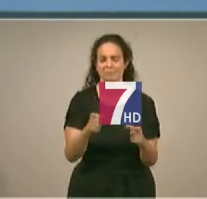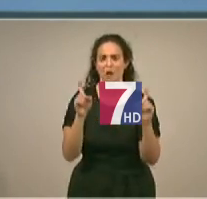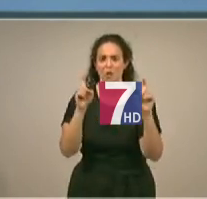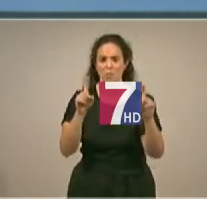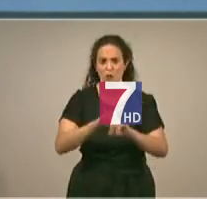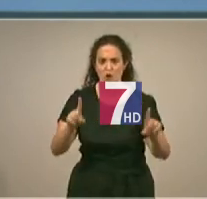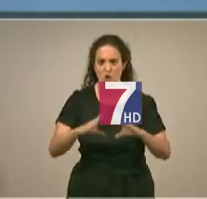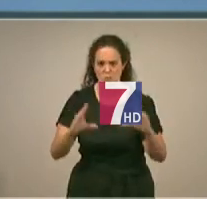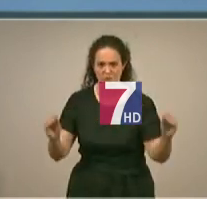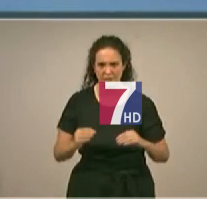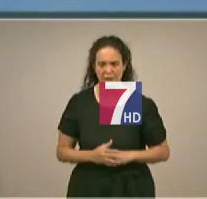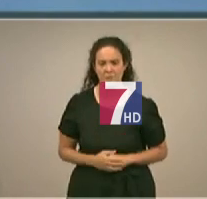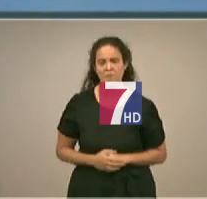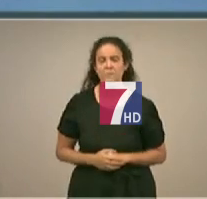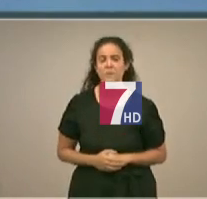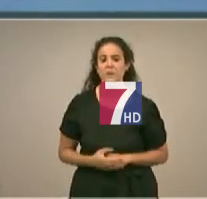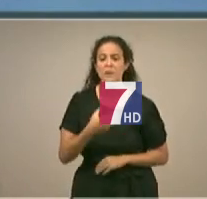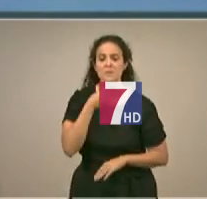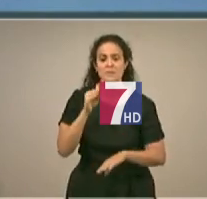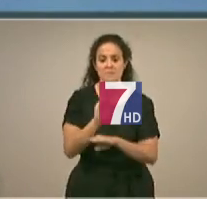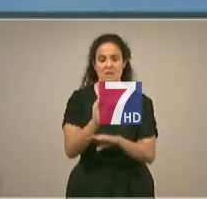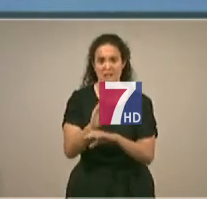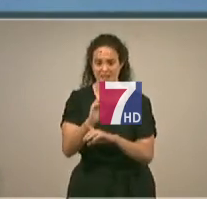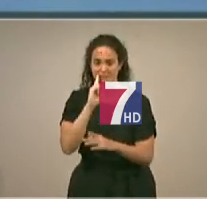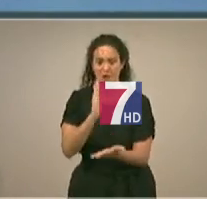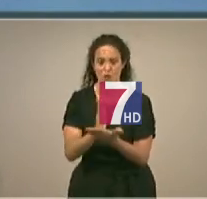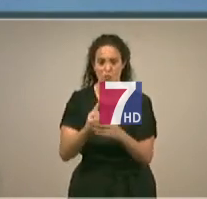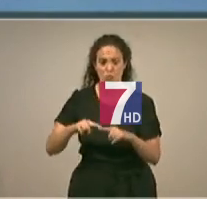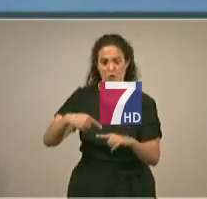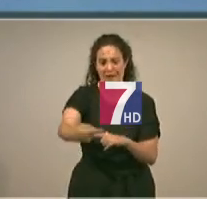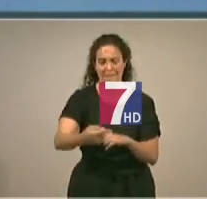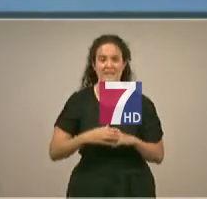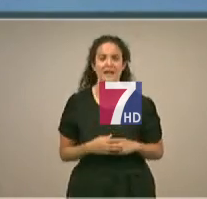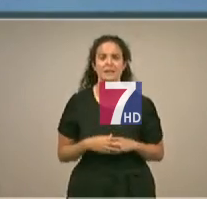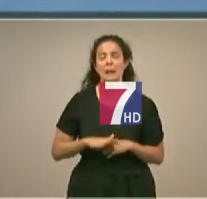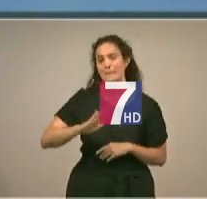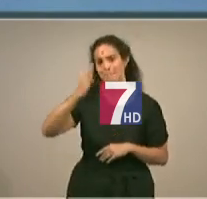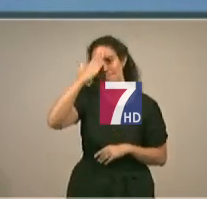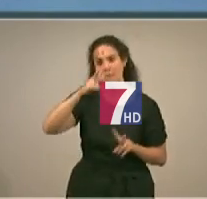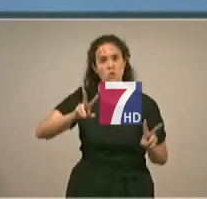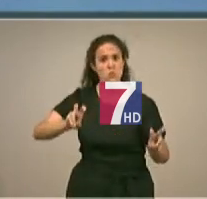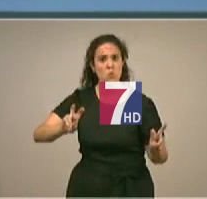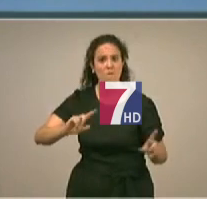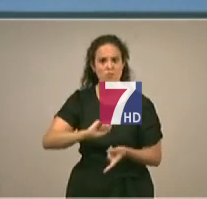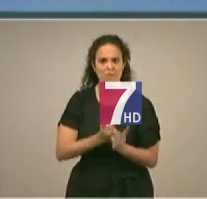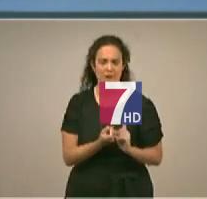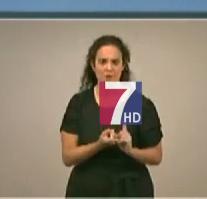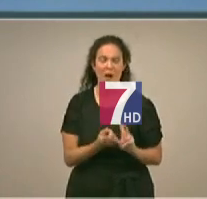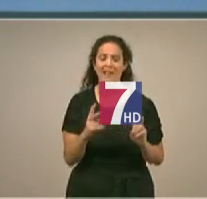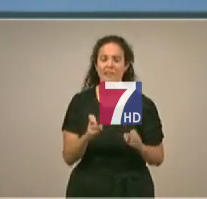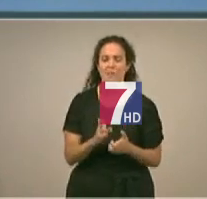no Universitaria las becas de este próximo curso tendrán como principal novedad un cambio en la